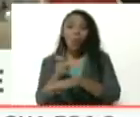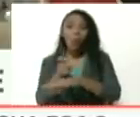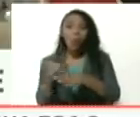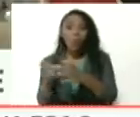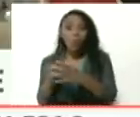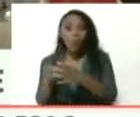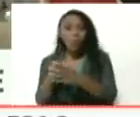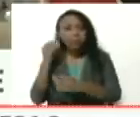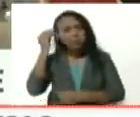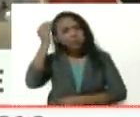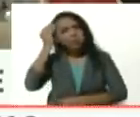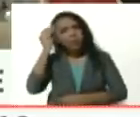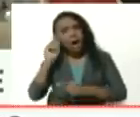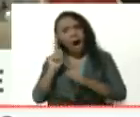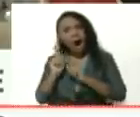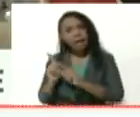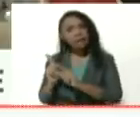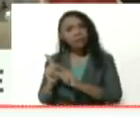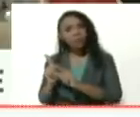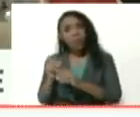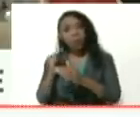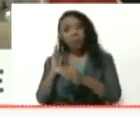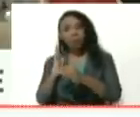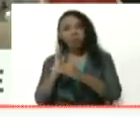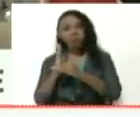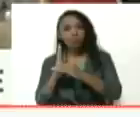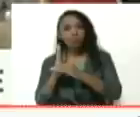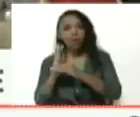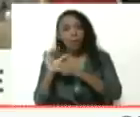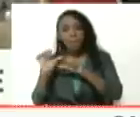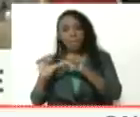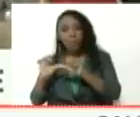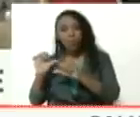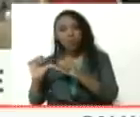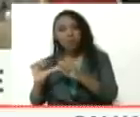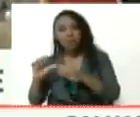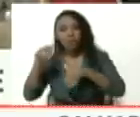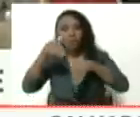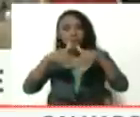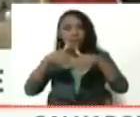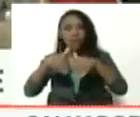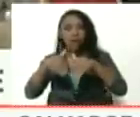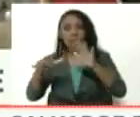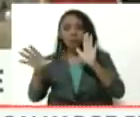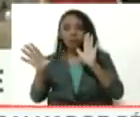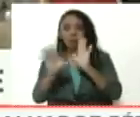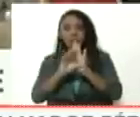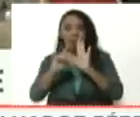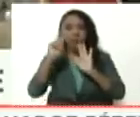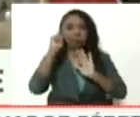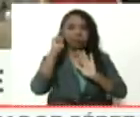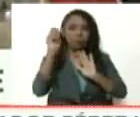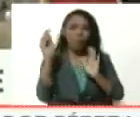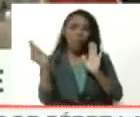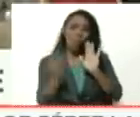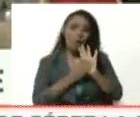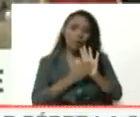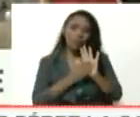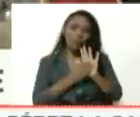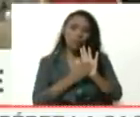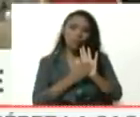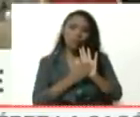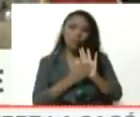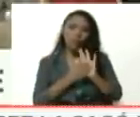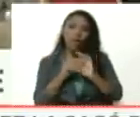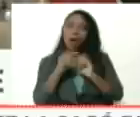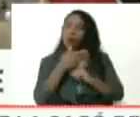pensando que con esto van a parar procesos electorales constitucionalmente establecidos,